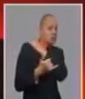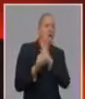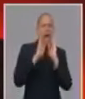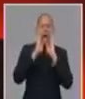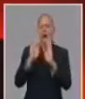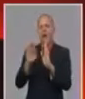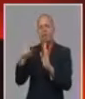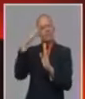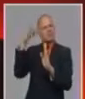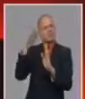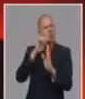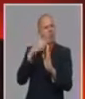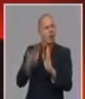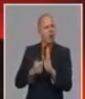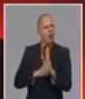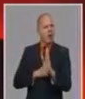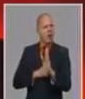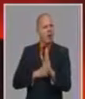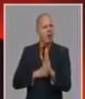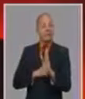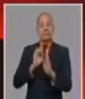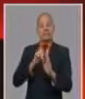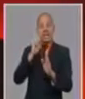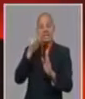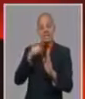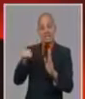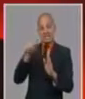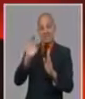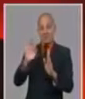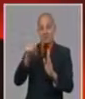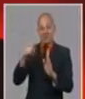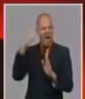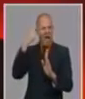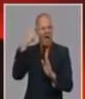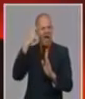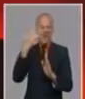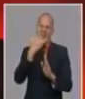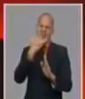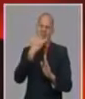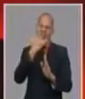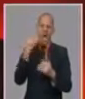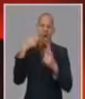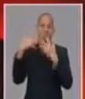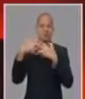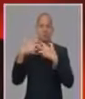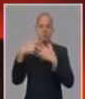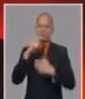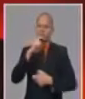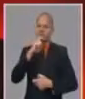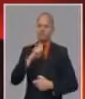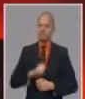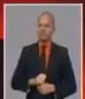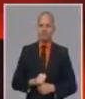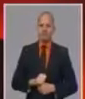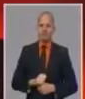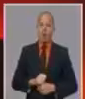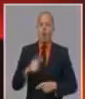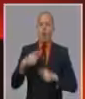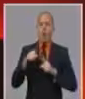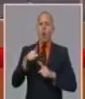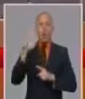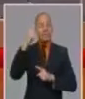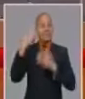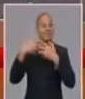trastorno o una relación entre el deterioro cognitivo y las alteraciones desde el punto de vista de la función